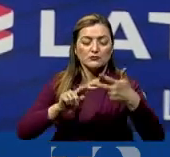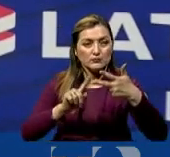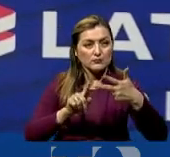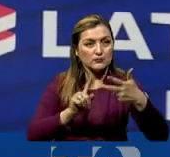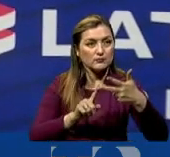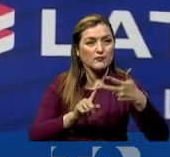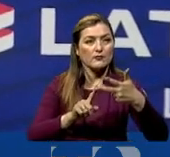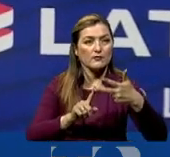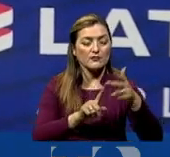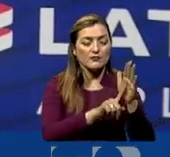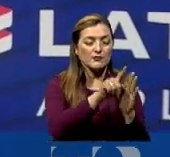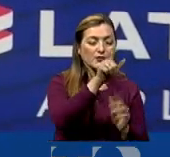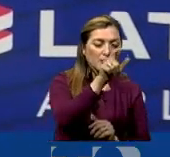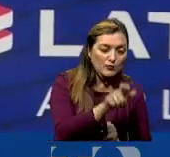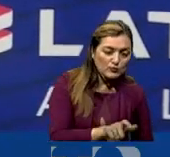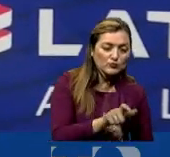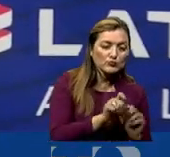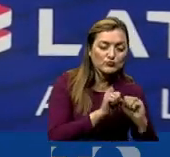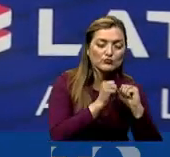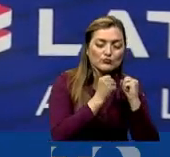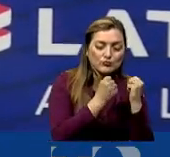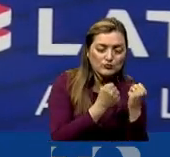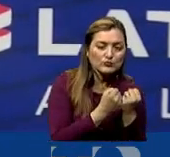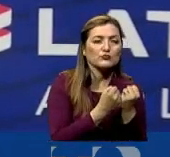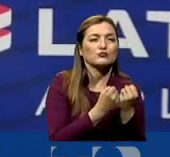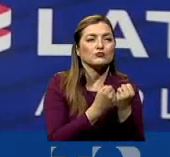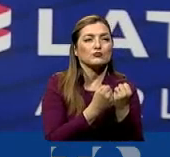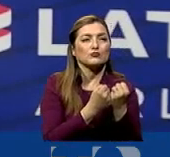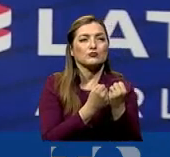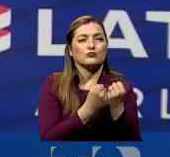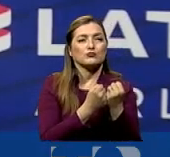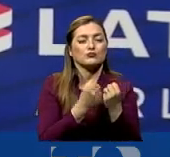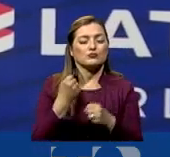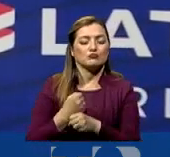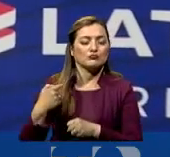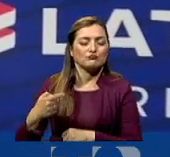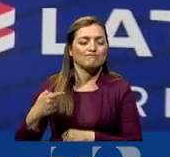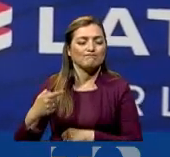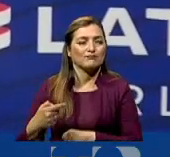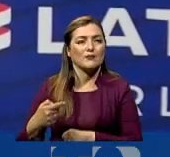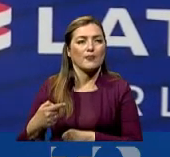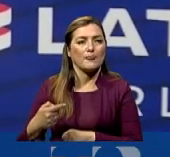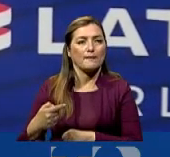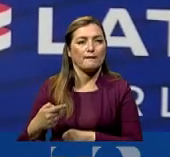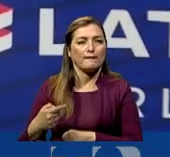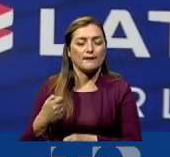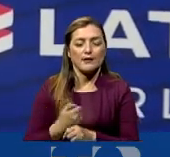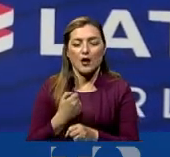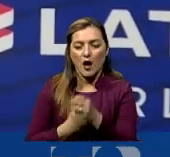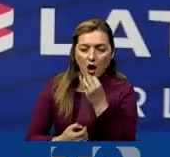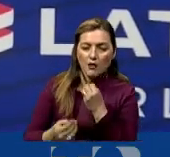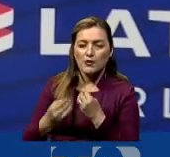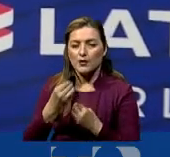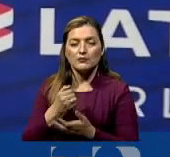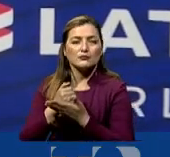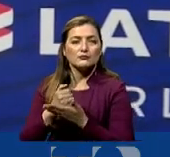el desarrollo humano, el desarrollo social, finalmente nuestro trabajo del día a día, cómo llevamos el pan a nuestra casa y que hay